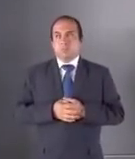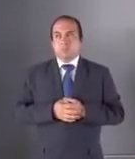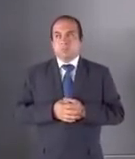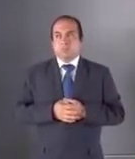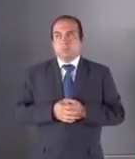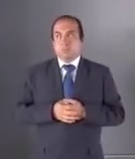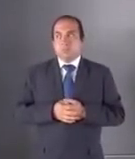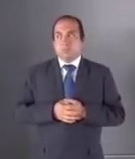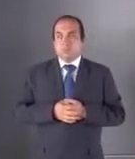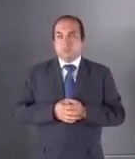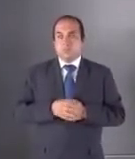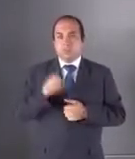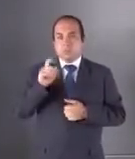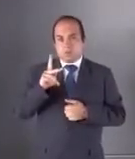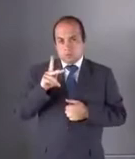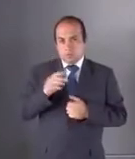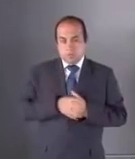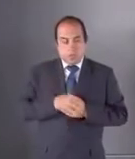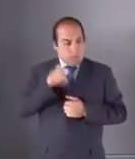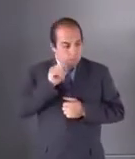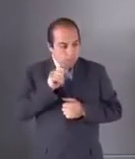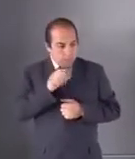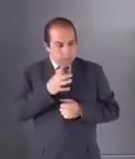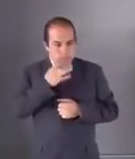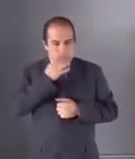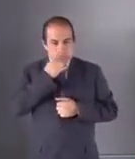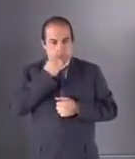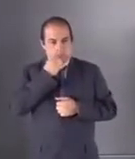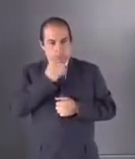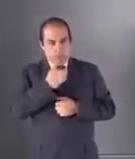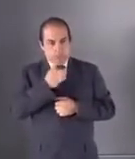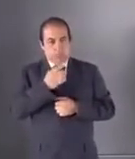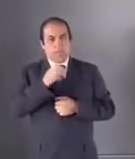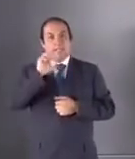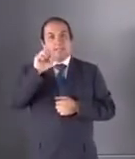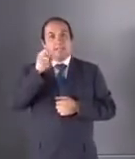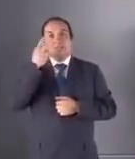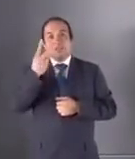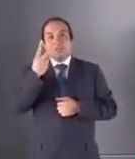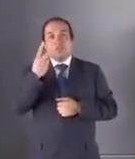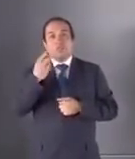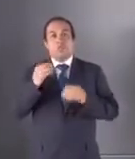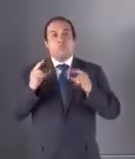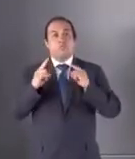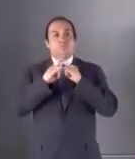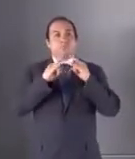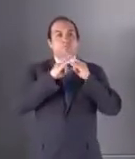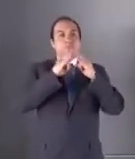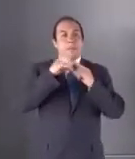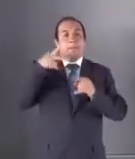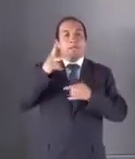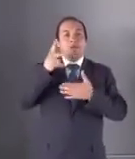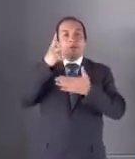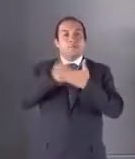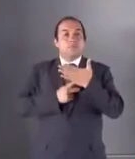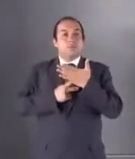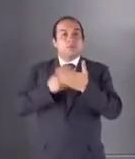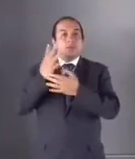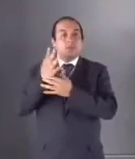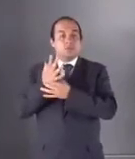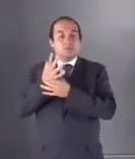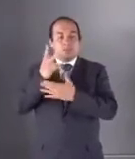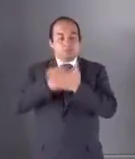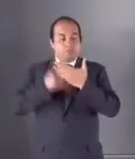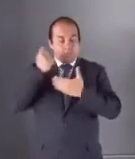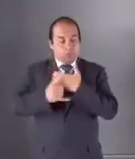Bueno, ok. También comentó que eran 62 torres, pero el programa dice, bueno, el